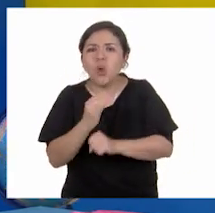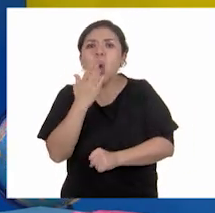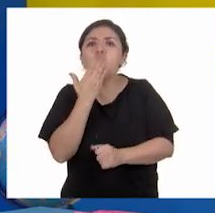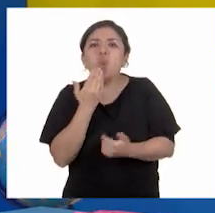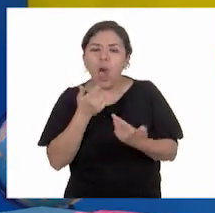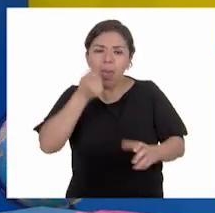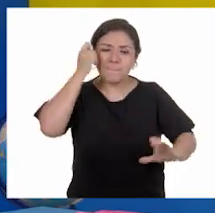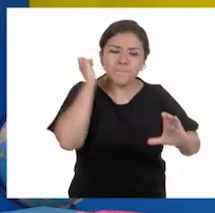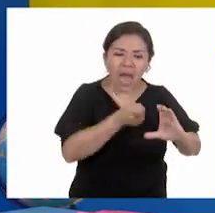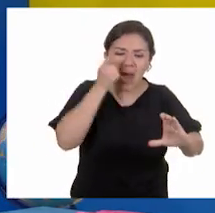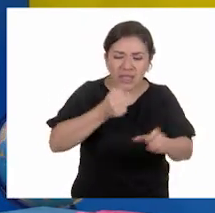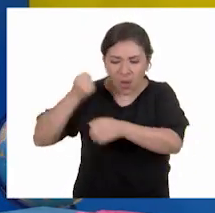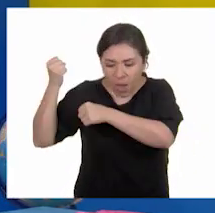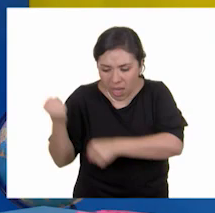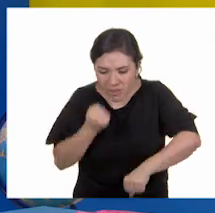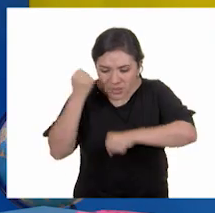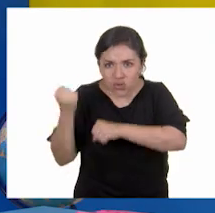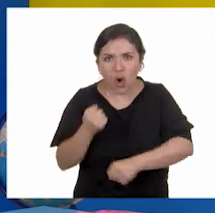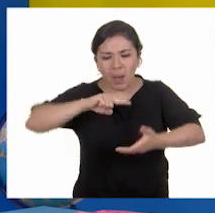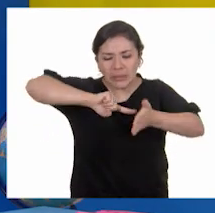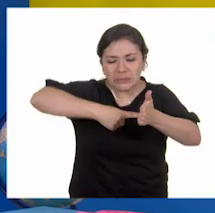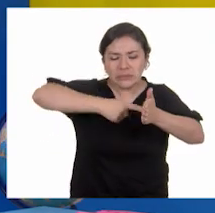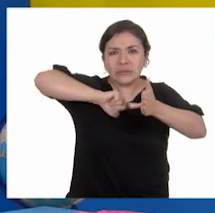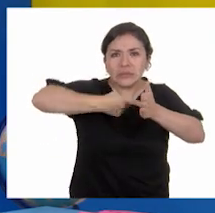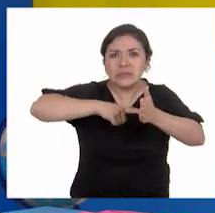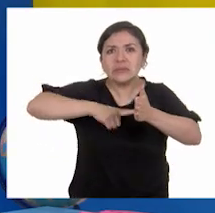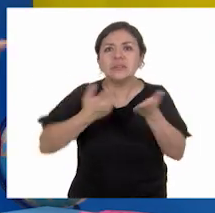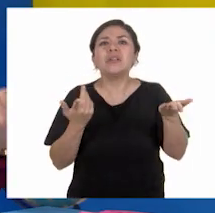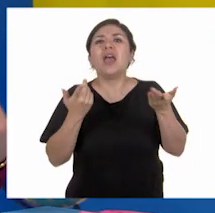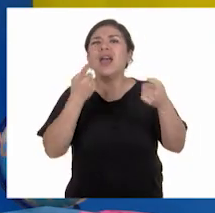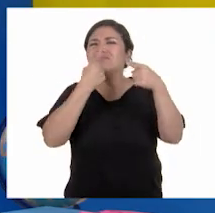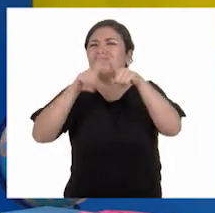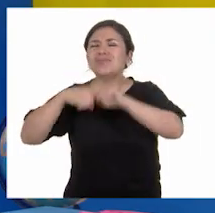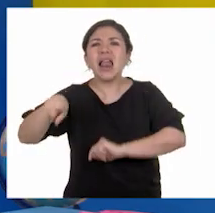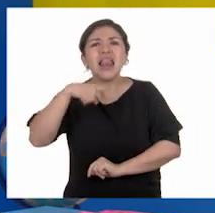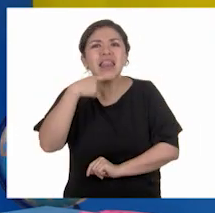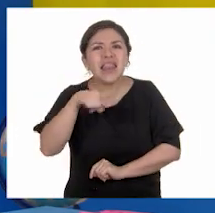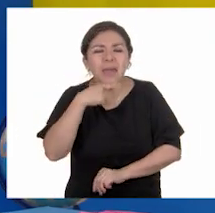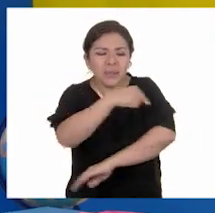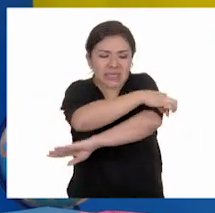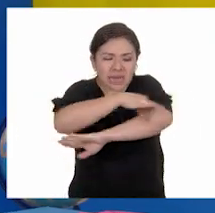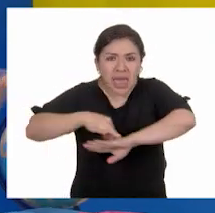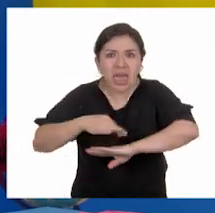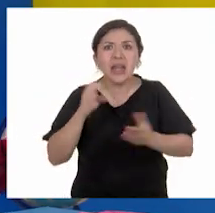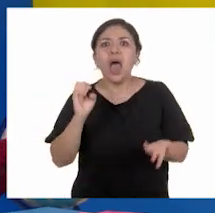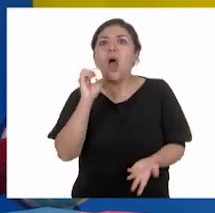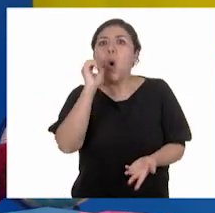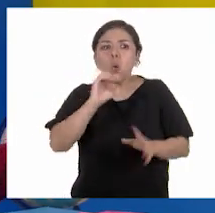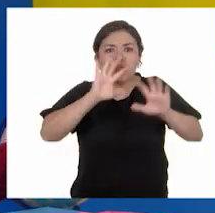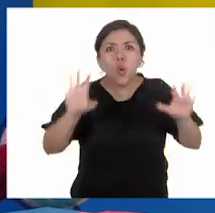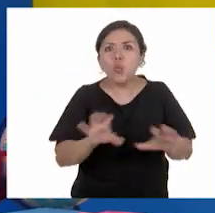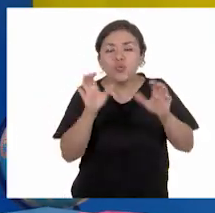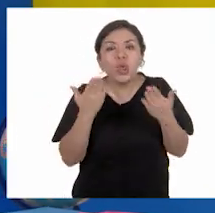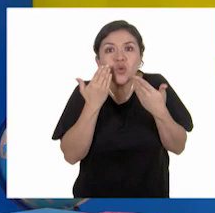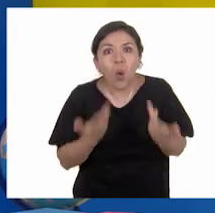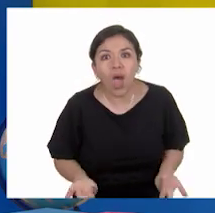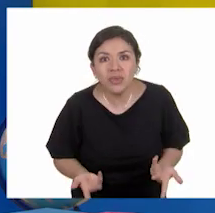martillos, escobas, tuercas, desarmadores, lápices, reglas o